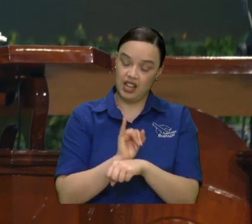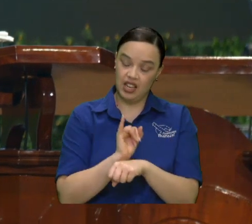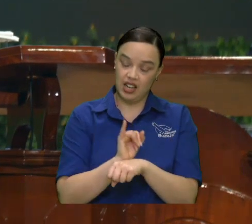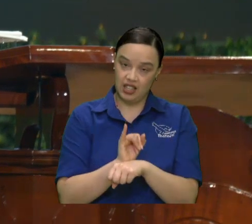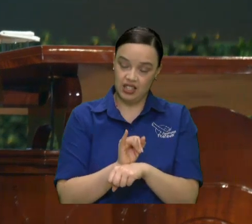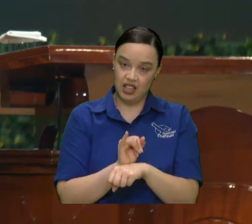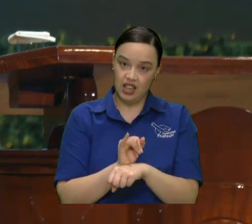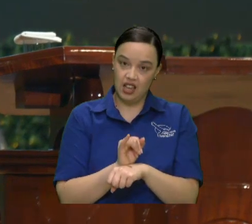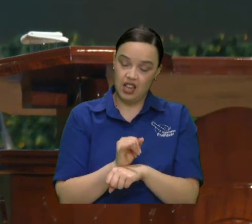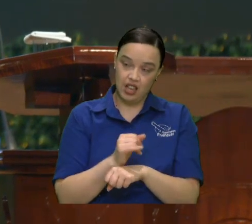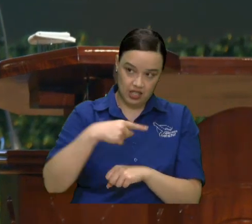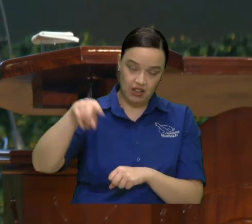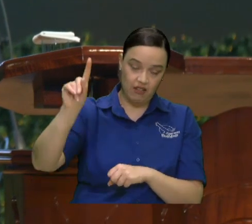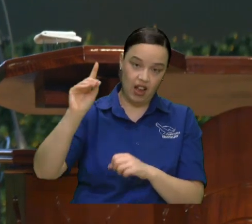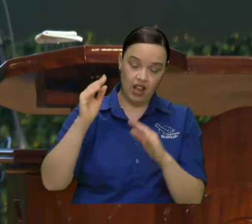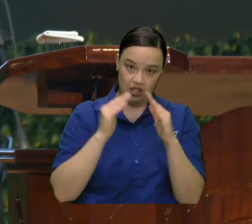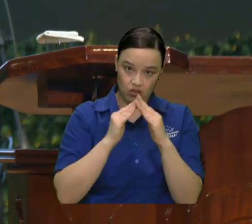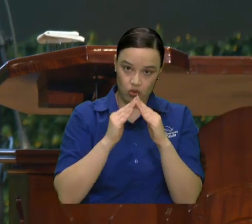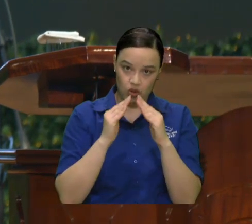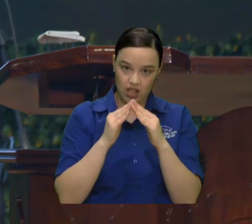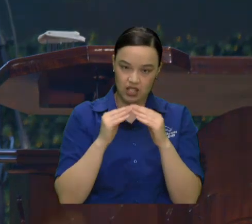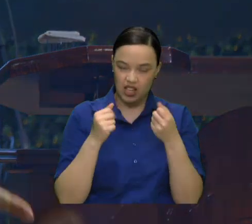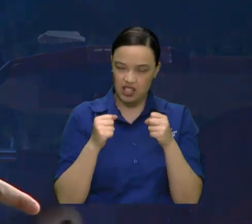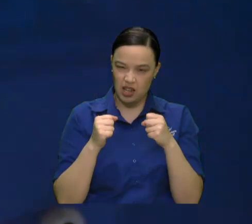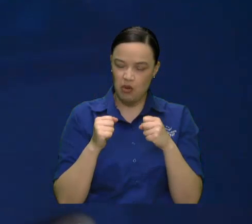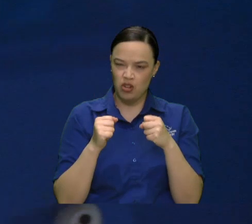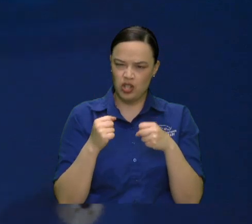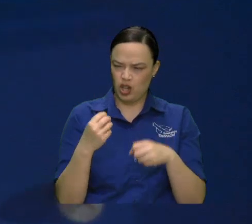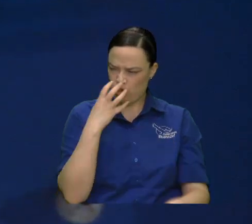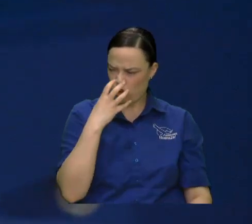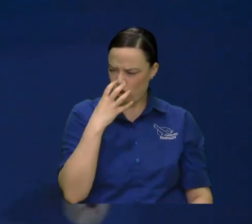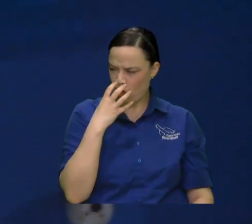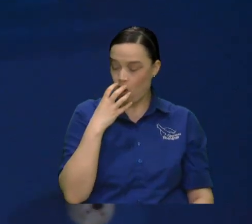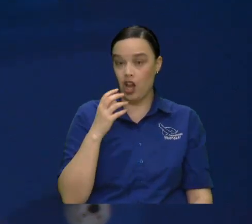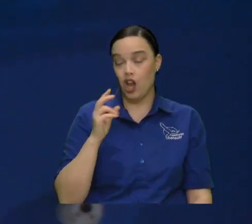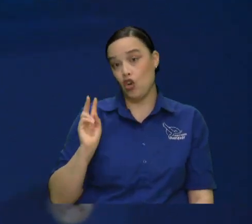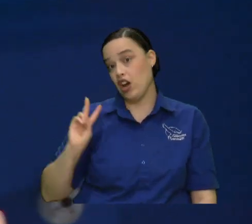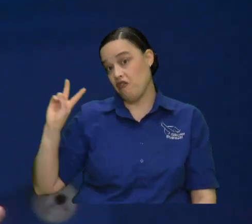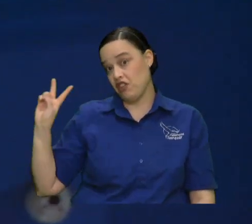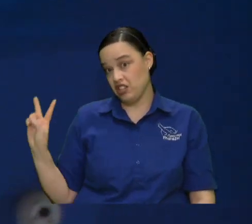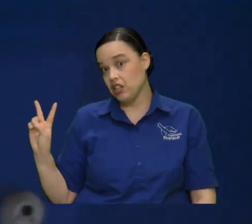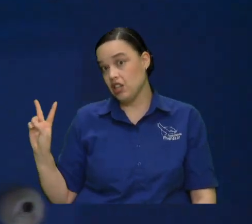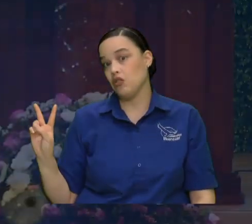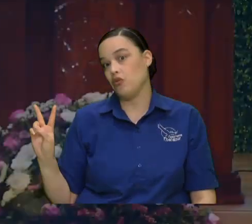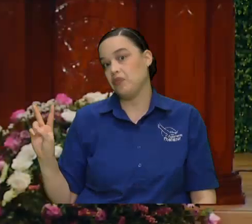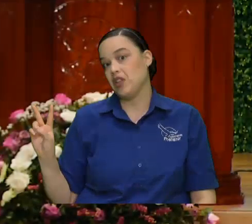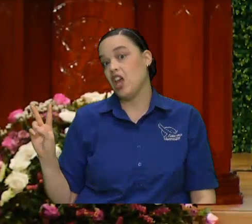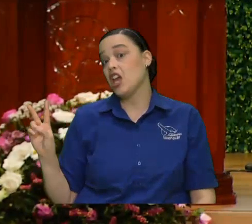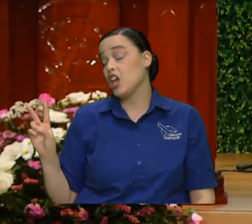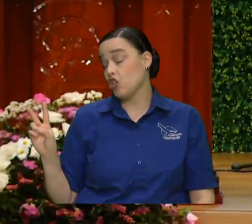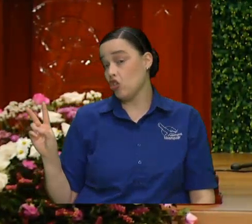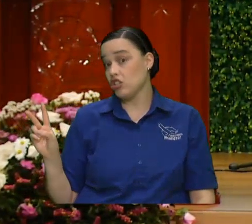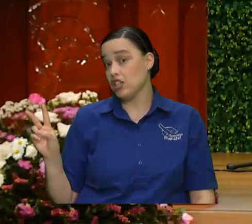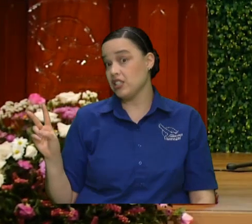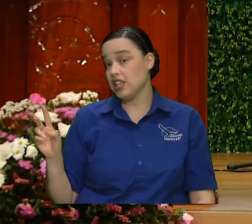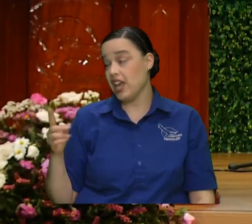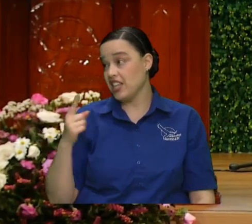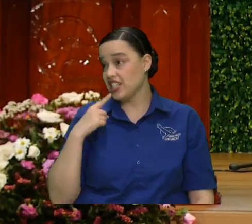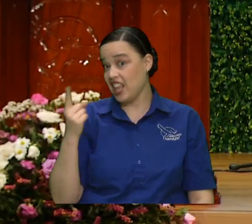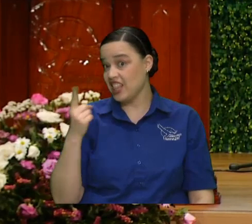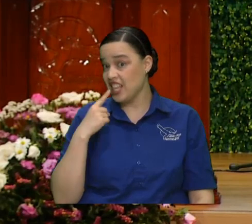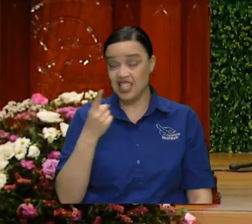porque tiene un carácter volado como llevan un registro se comparten la información cuando llega el momento